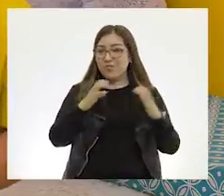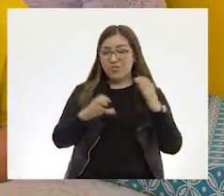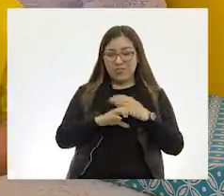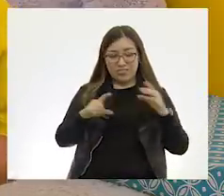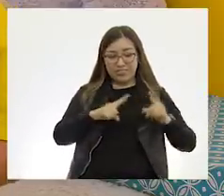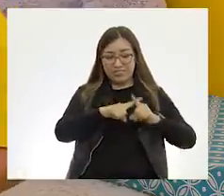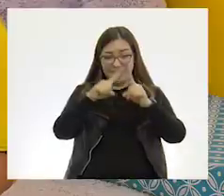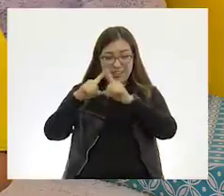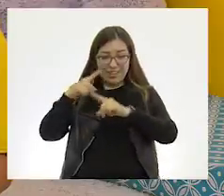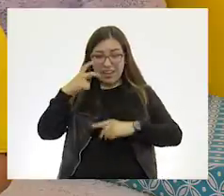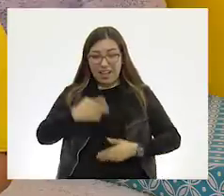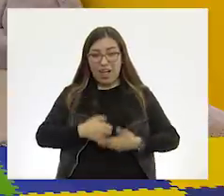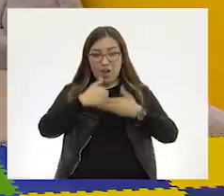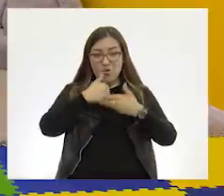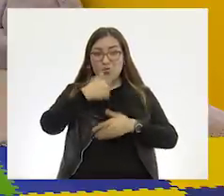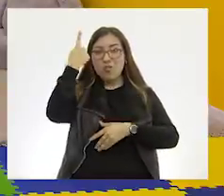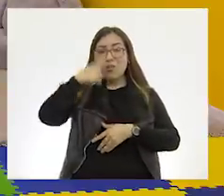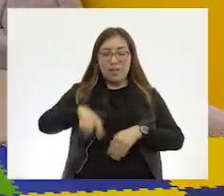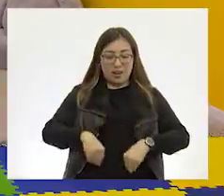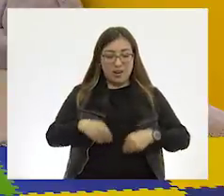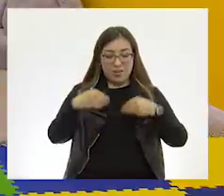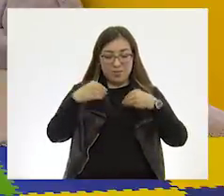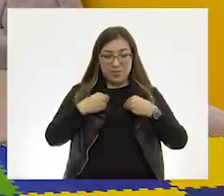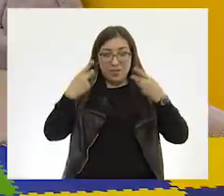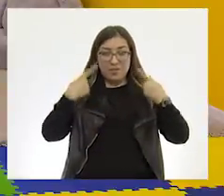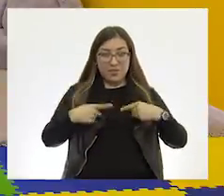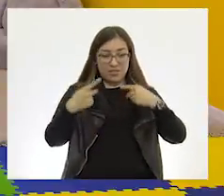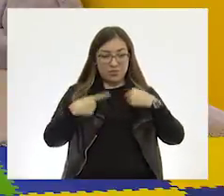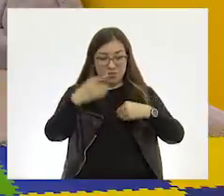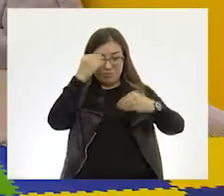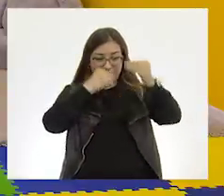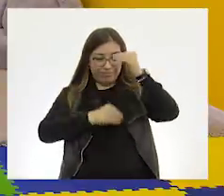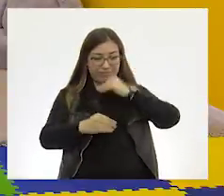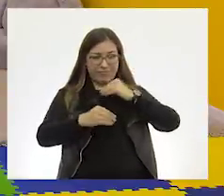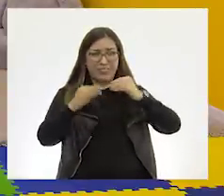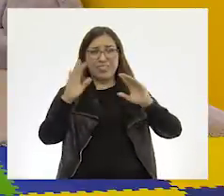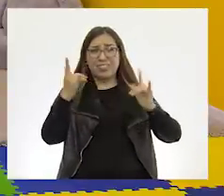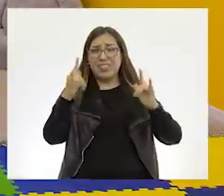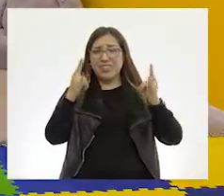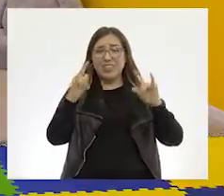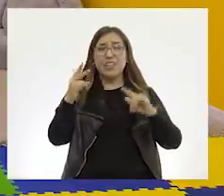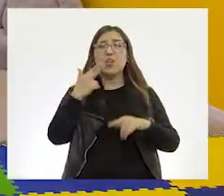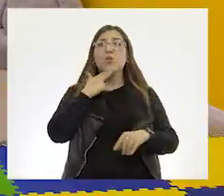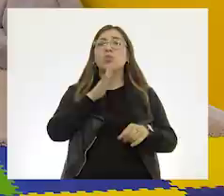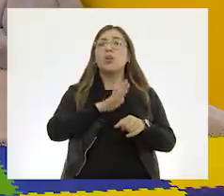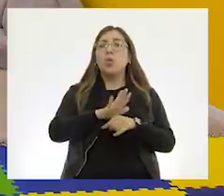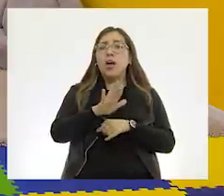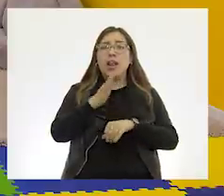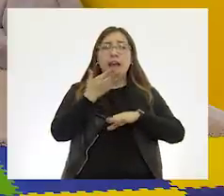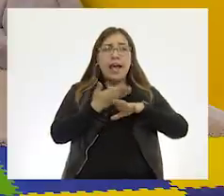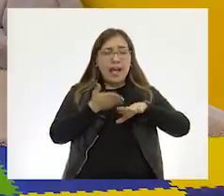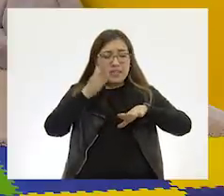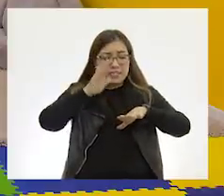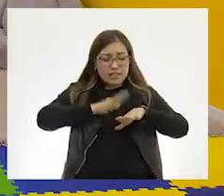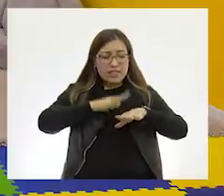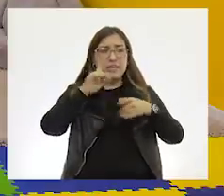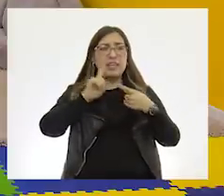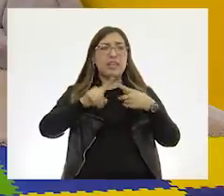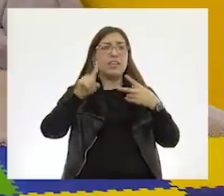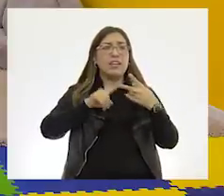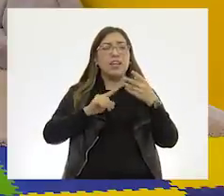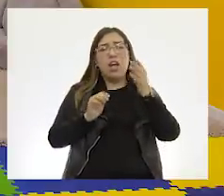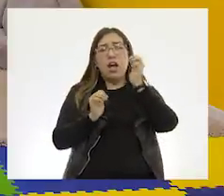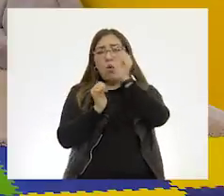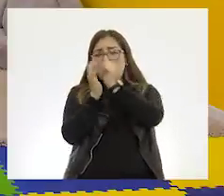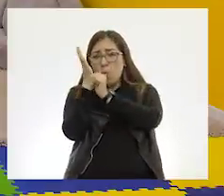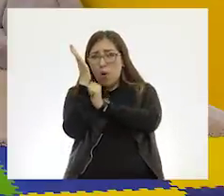darle vida a cada personaje. Un títere puede ser de cualquier tipo de material, como calcetines, guantes, bolsas de